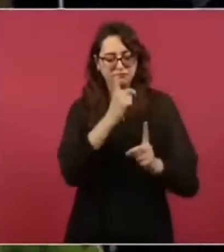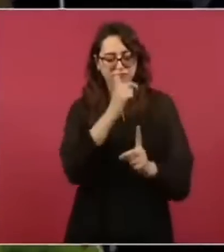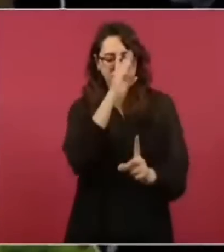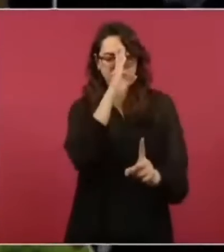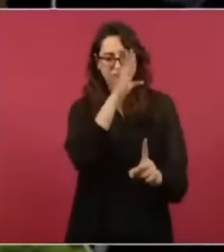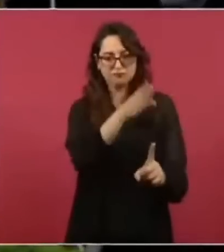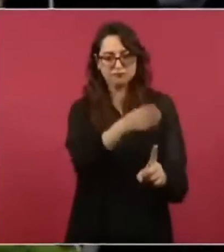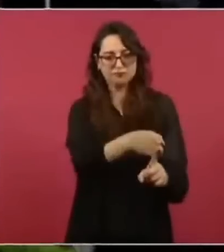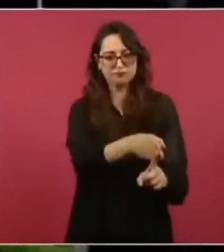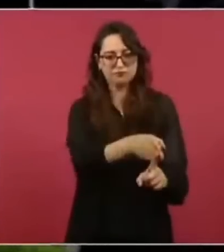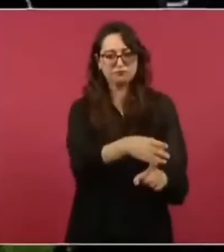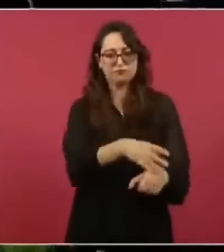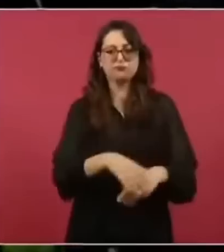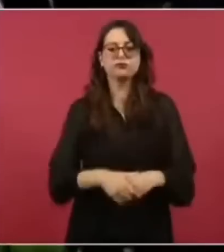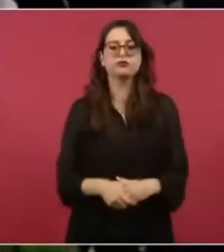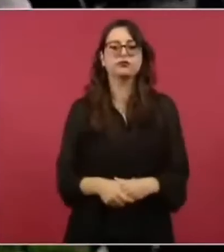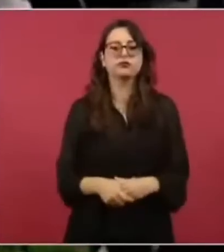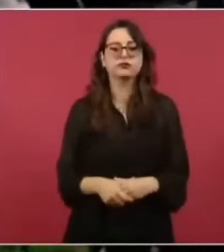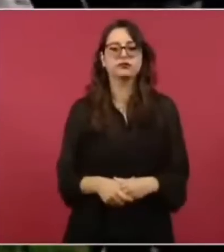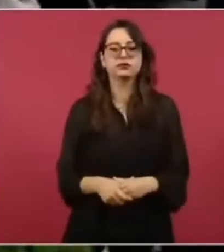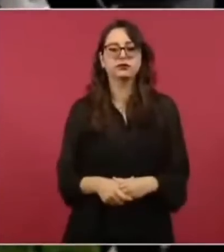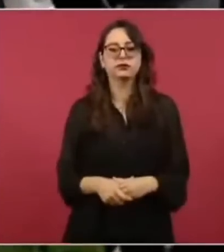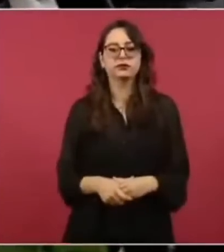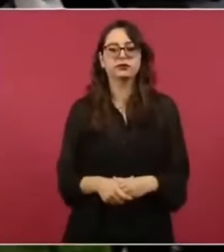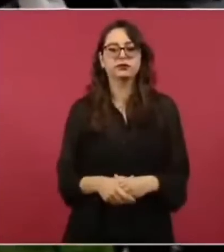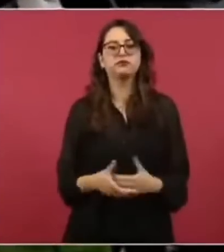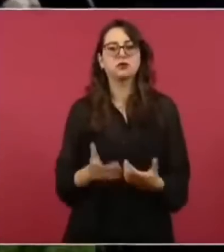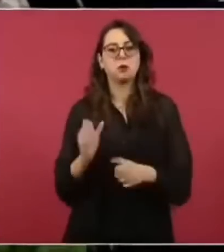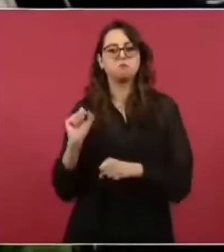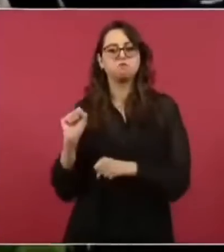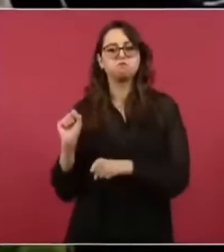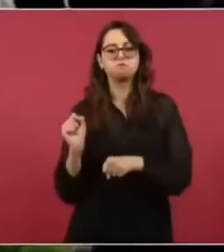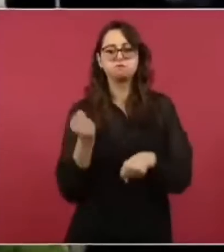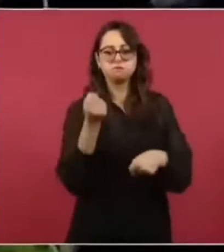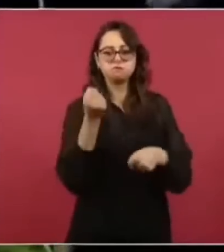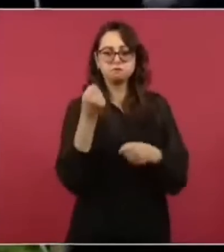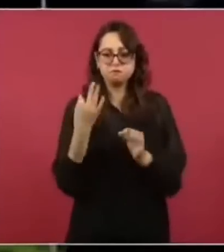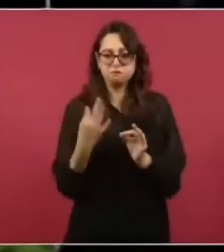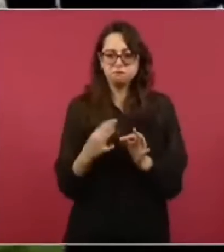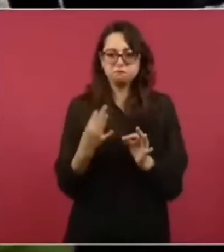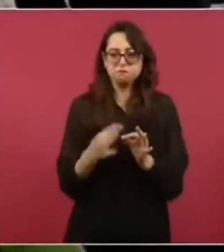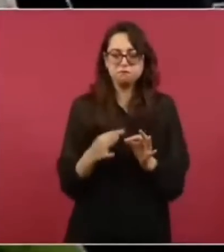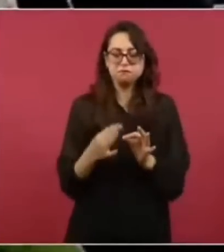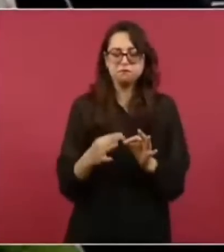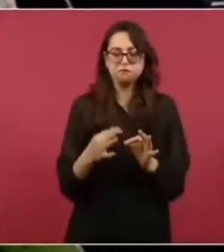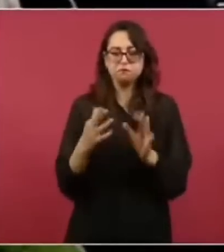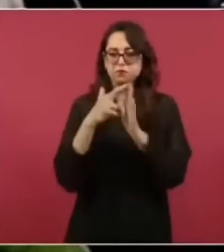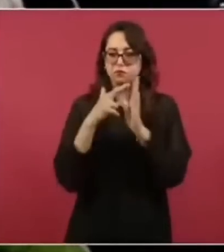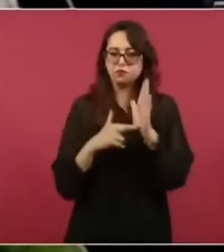deportiva, en particular al béisbol. Yo escribí